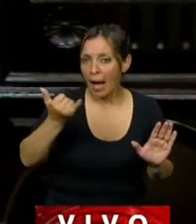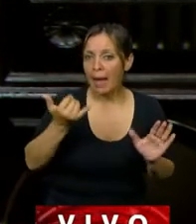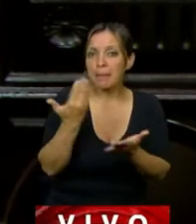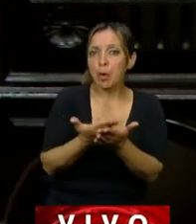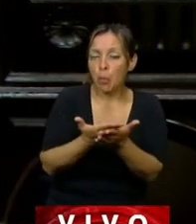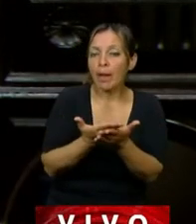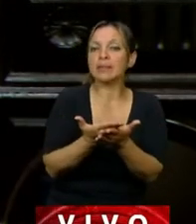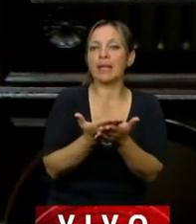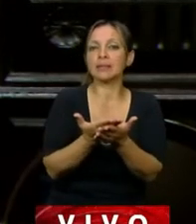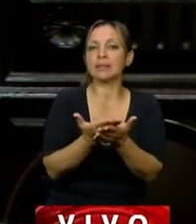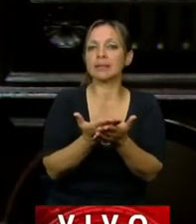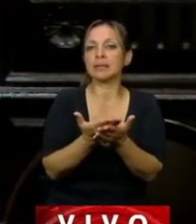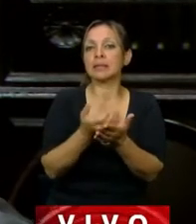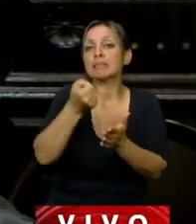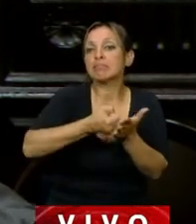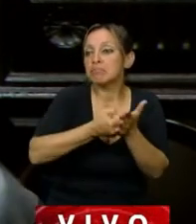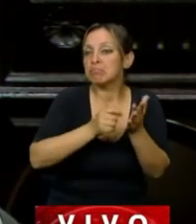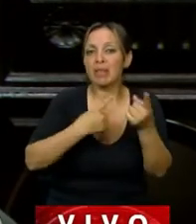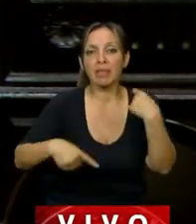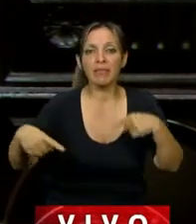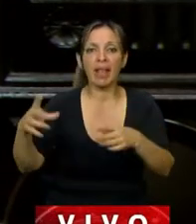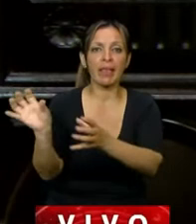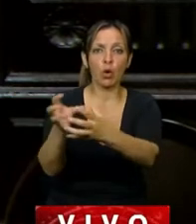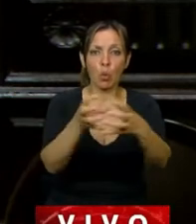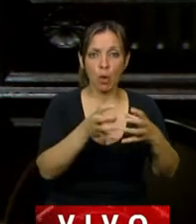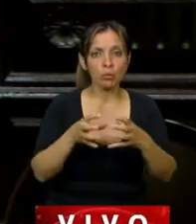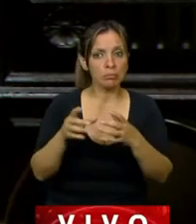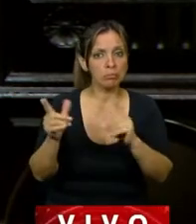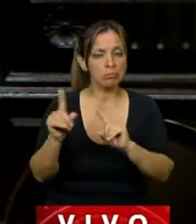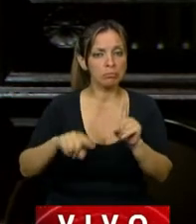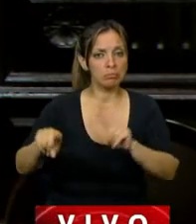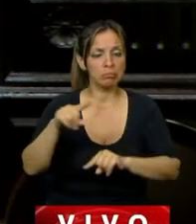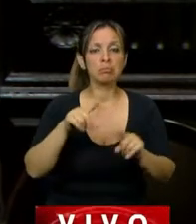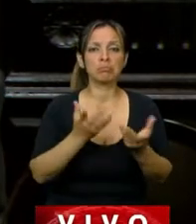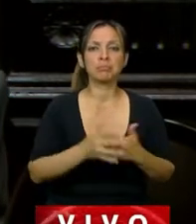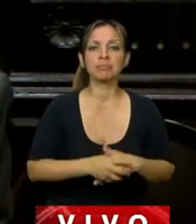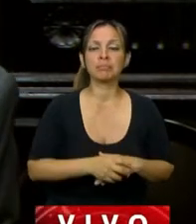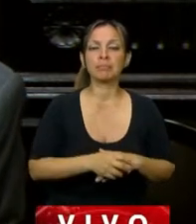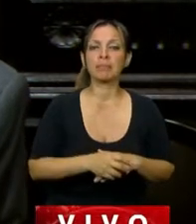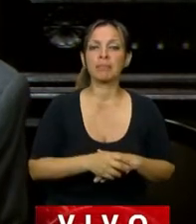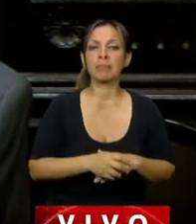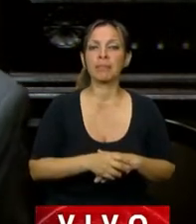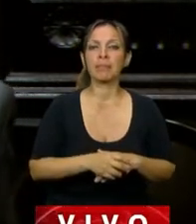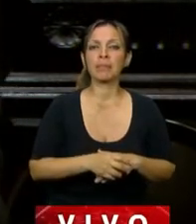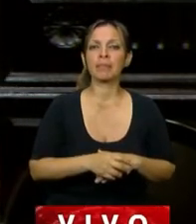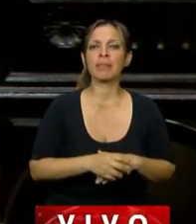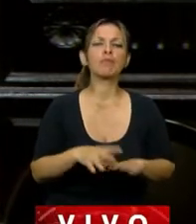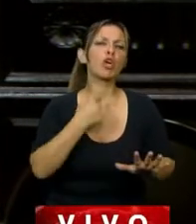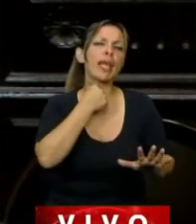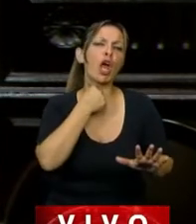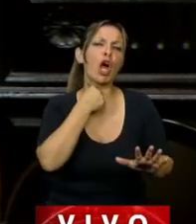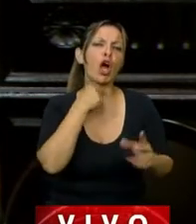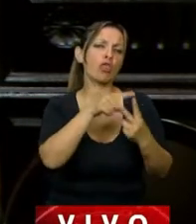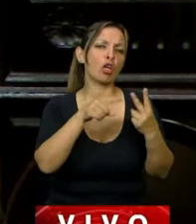iniciativas e intentos desde distintos sectores de los arcos políticos. Pero quiero nombrar